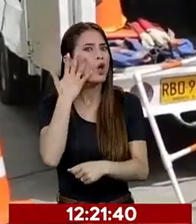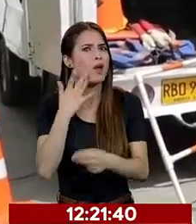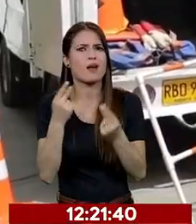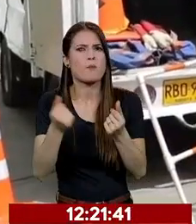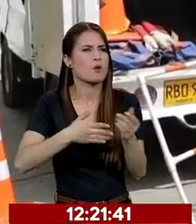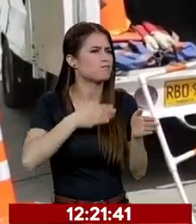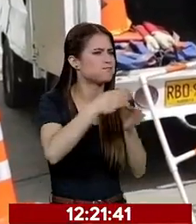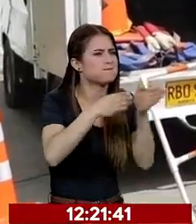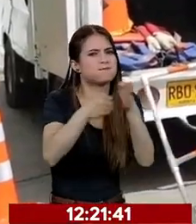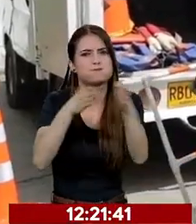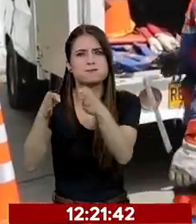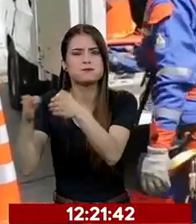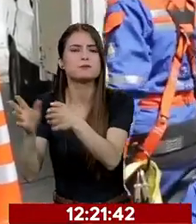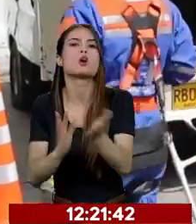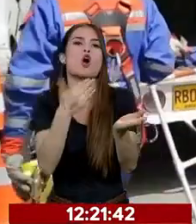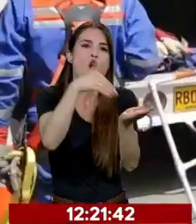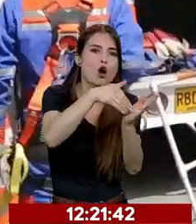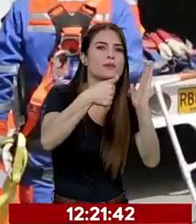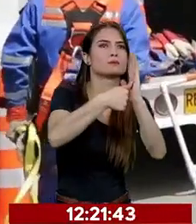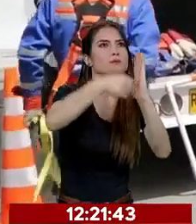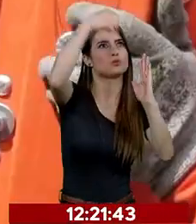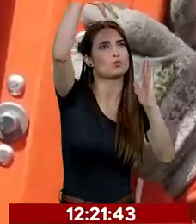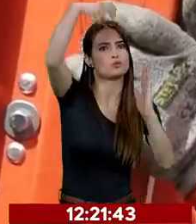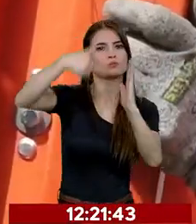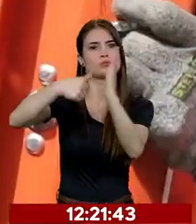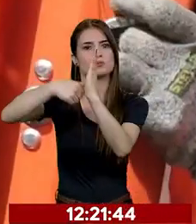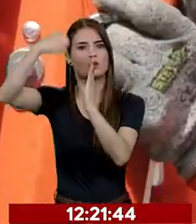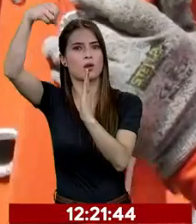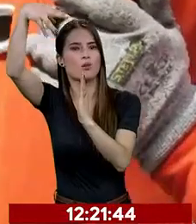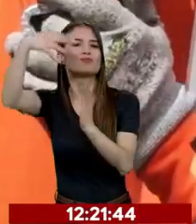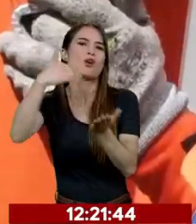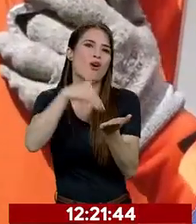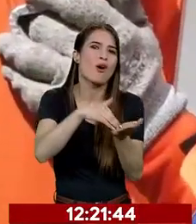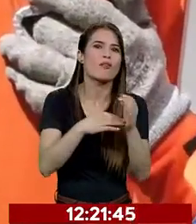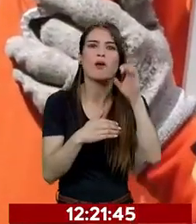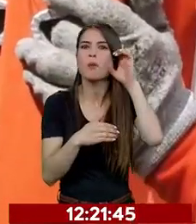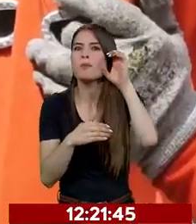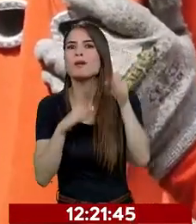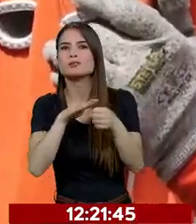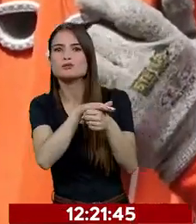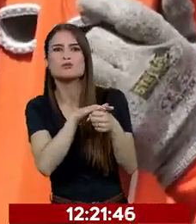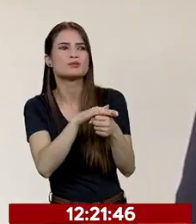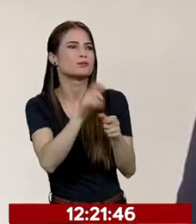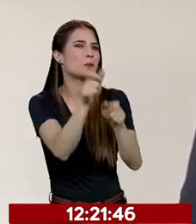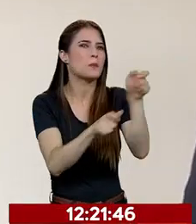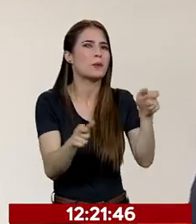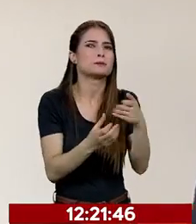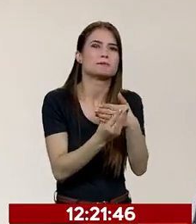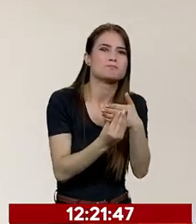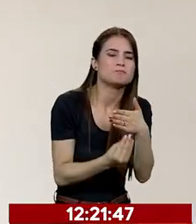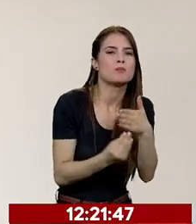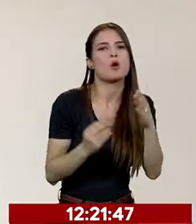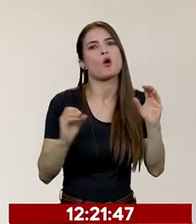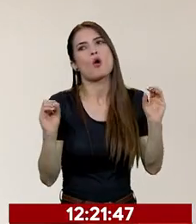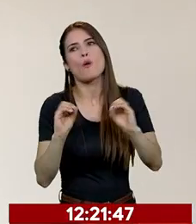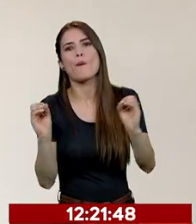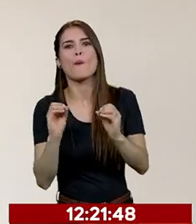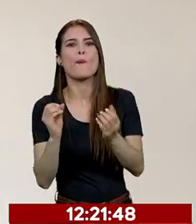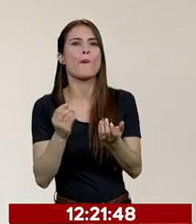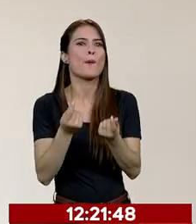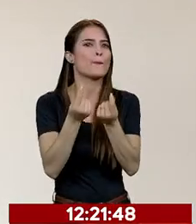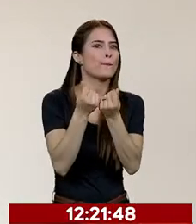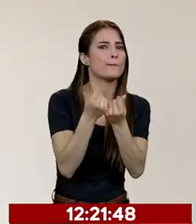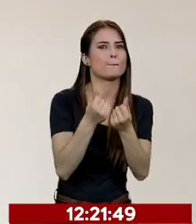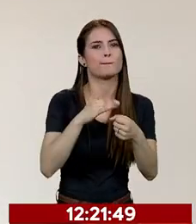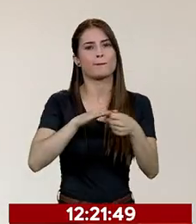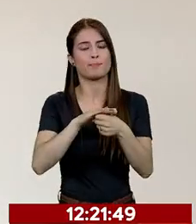Gobierno Nacional, se le garantizará este servicio vital a las poblaciones más vulnerables en tiempos de pandemia. Como medida adicional, hasta